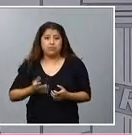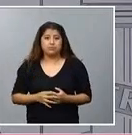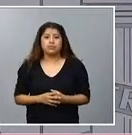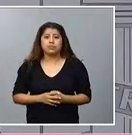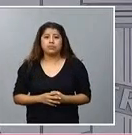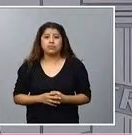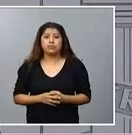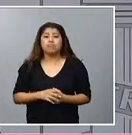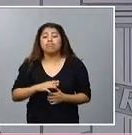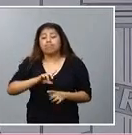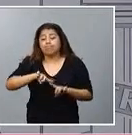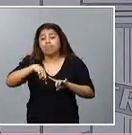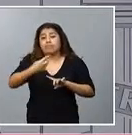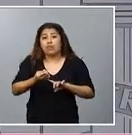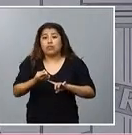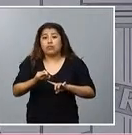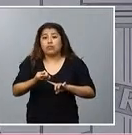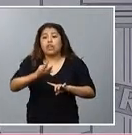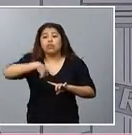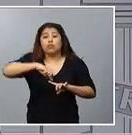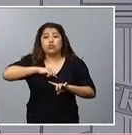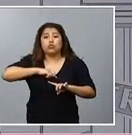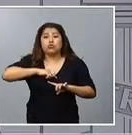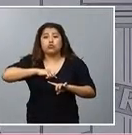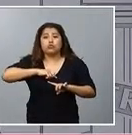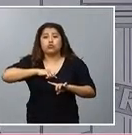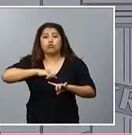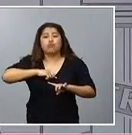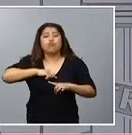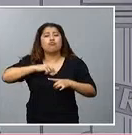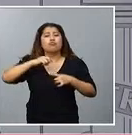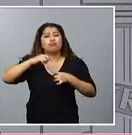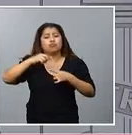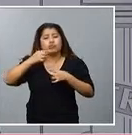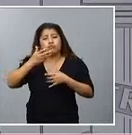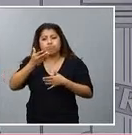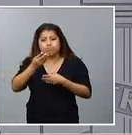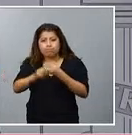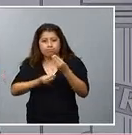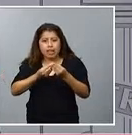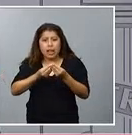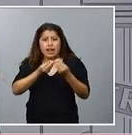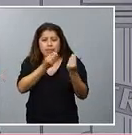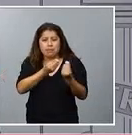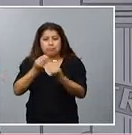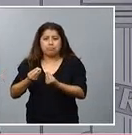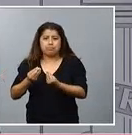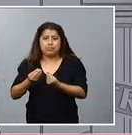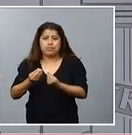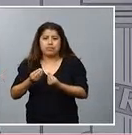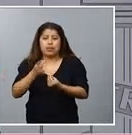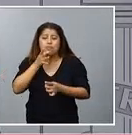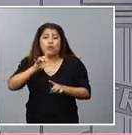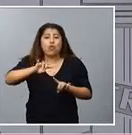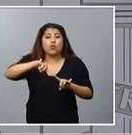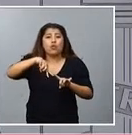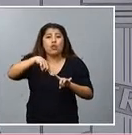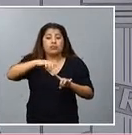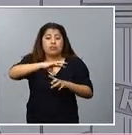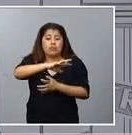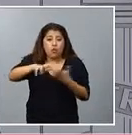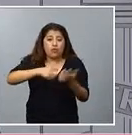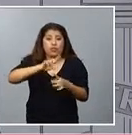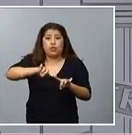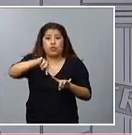eso mismo debemos actuar de manera muy estratégica, tanto sobre las consecuencias del conflicto, como lo estamos